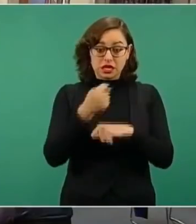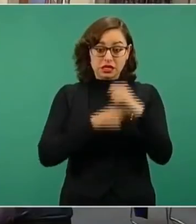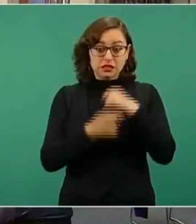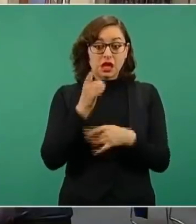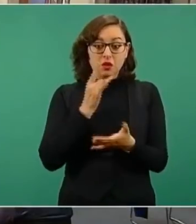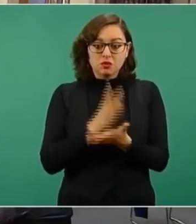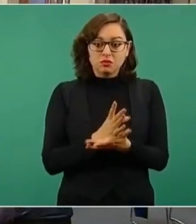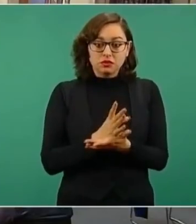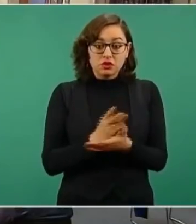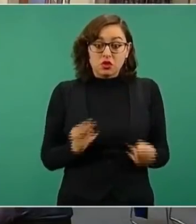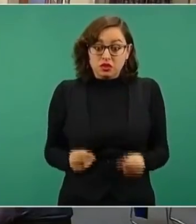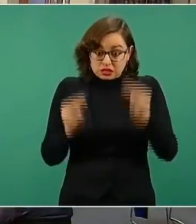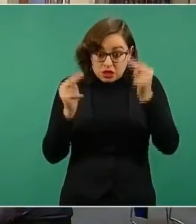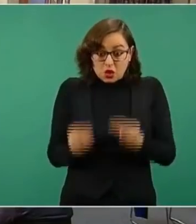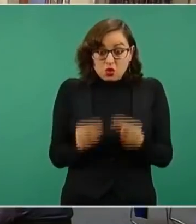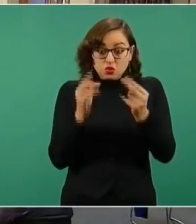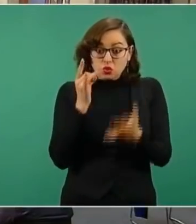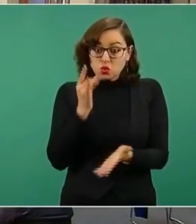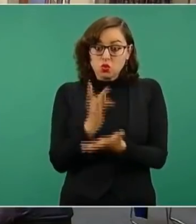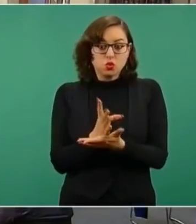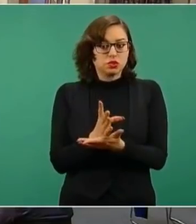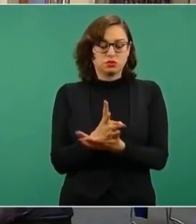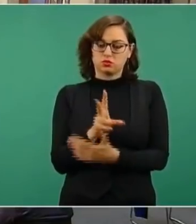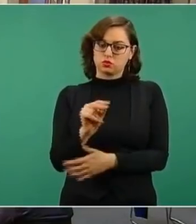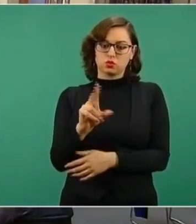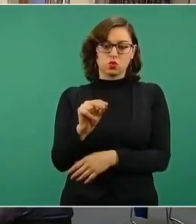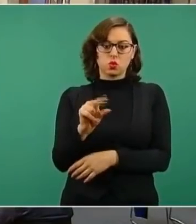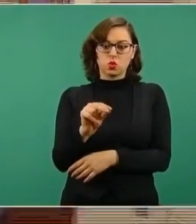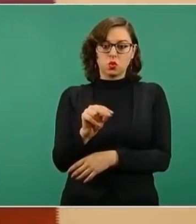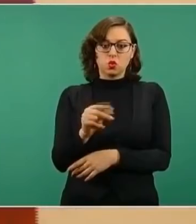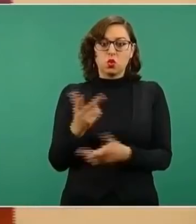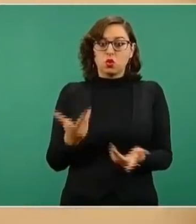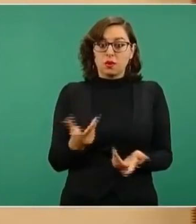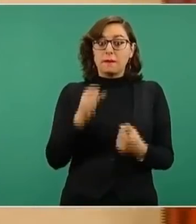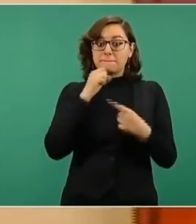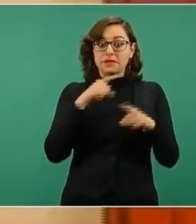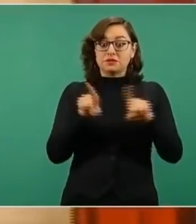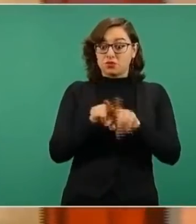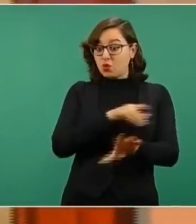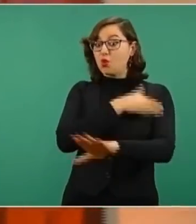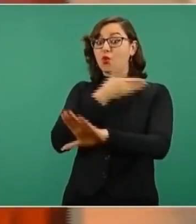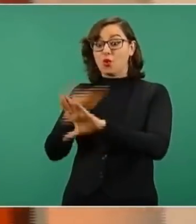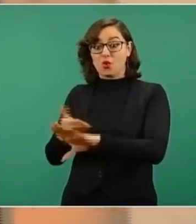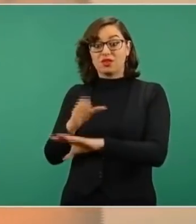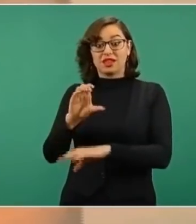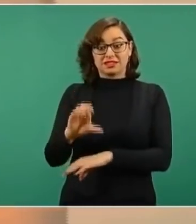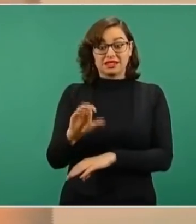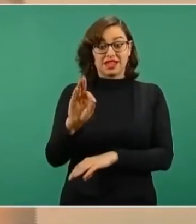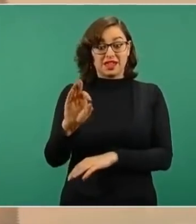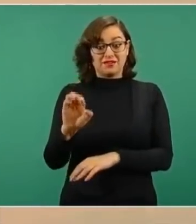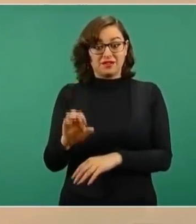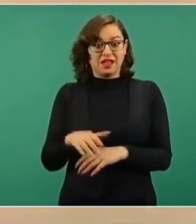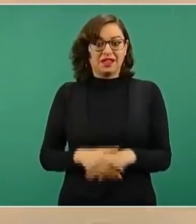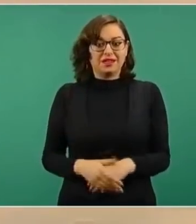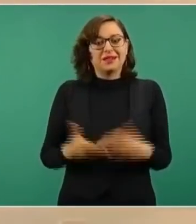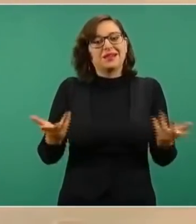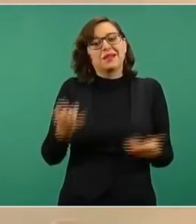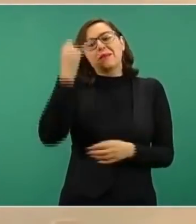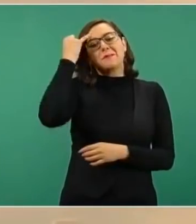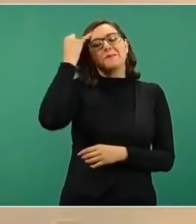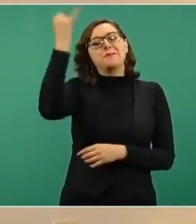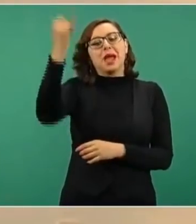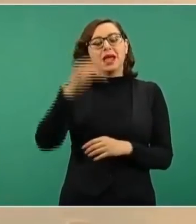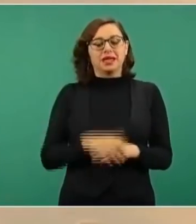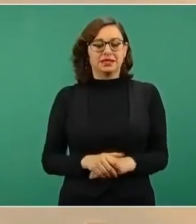sino, como lo acaba de decir el director de la Comisión Federal de Electricidad, es con la CFE. Fíjense lo absurdo, nosotros les damos el subsidio,